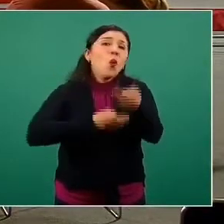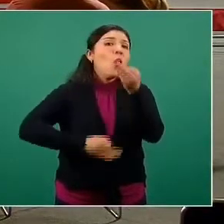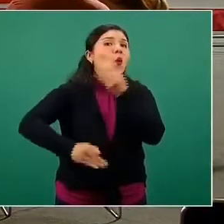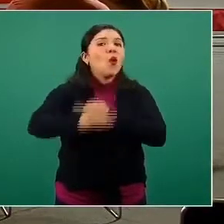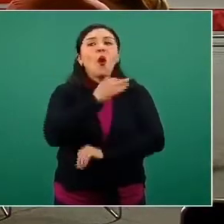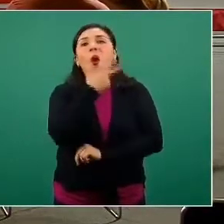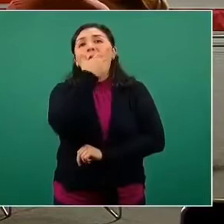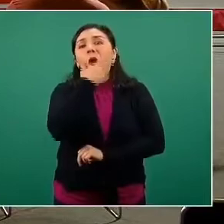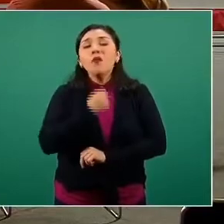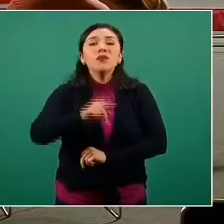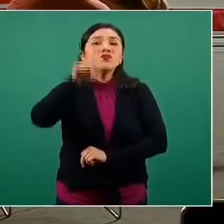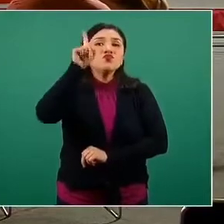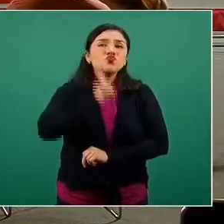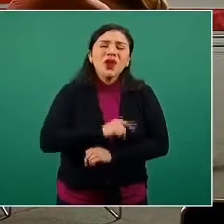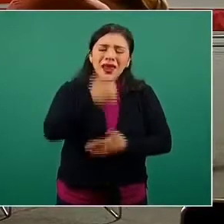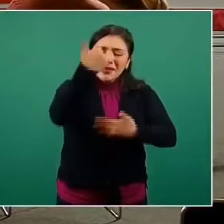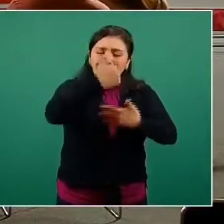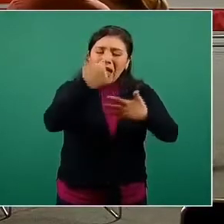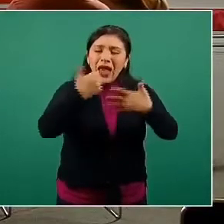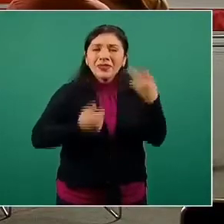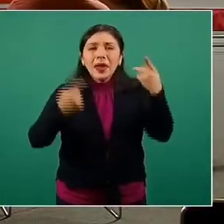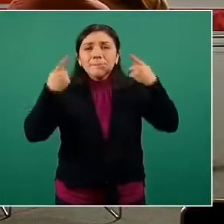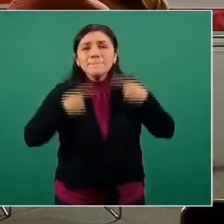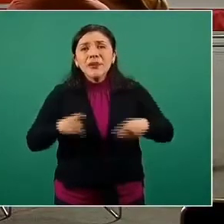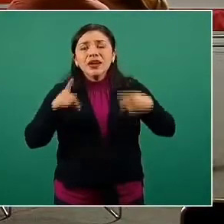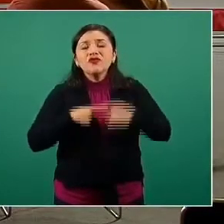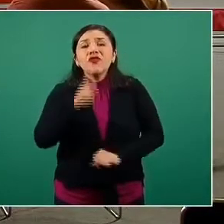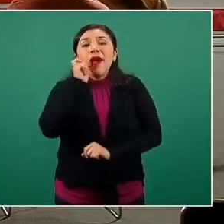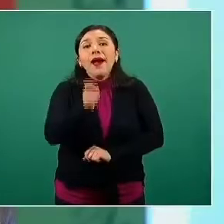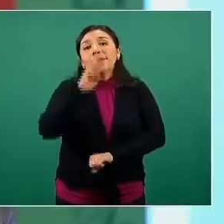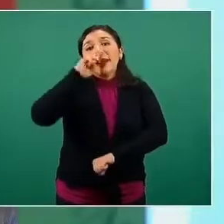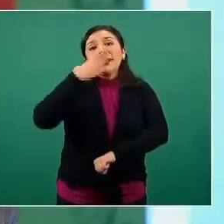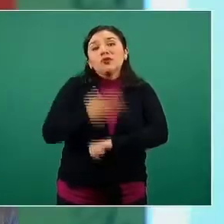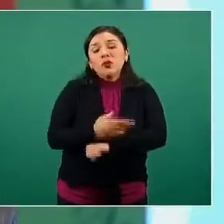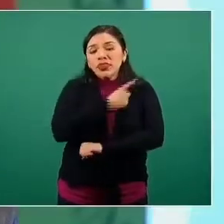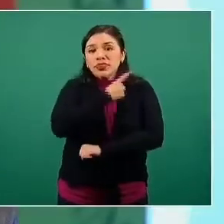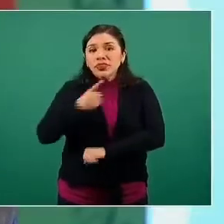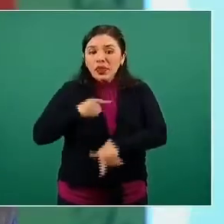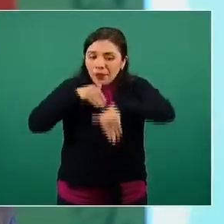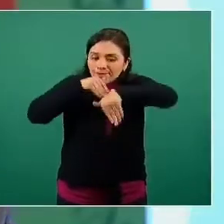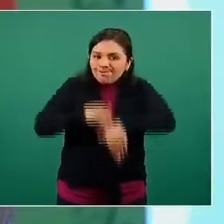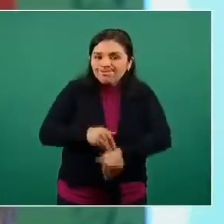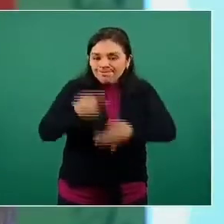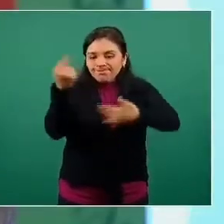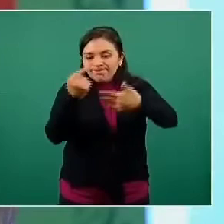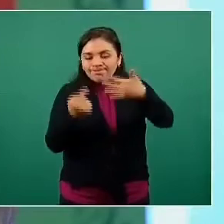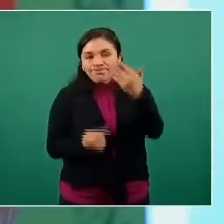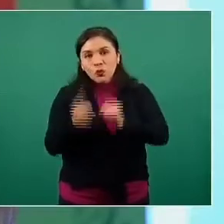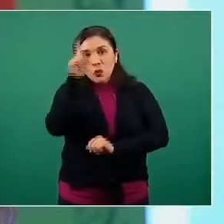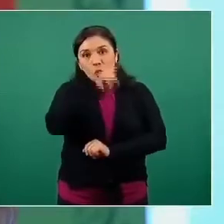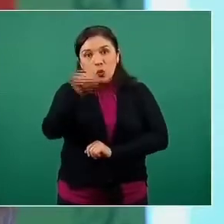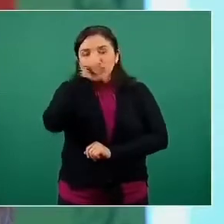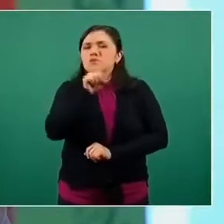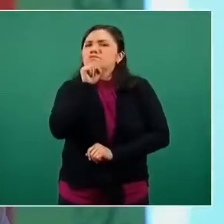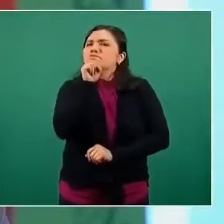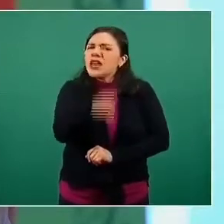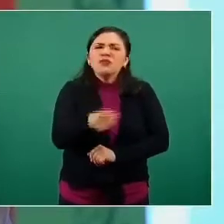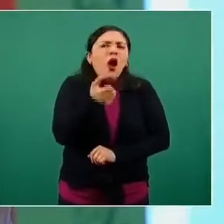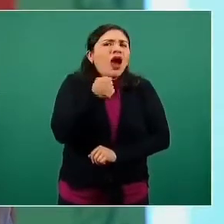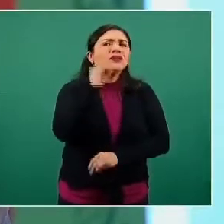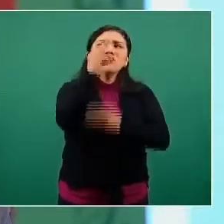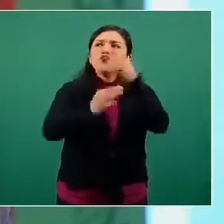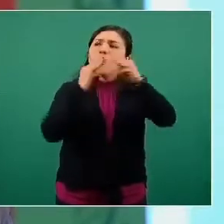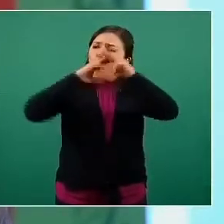todos. Cada persona es responsable de cumplir estas medidas, son las mismas recomendaciones que se dan en todo el